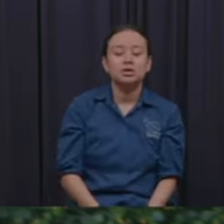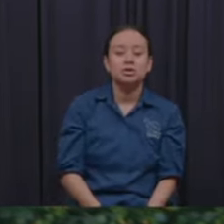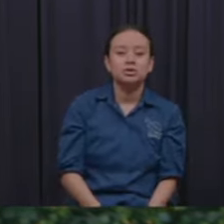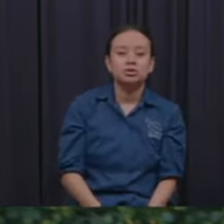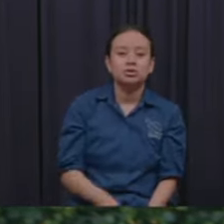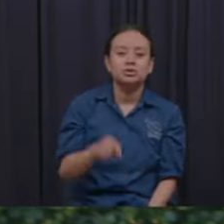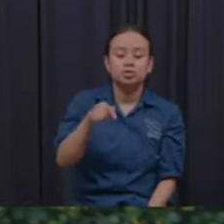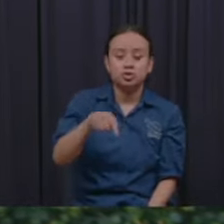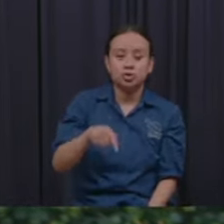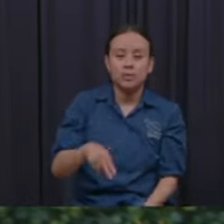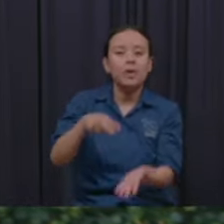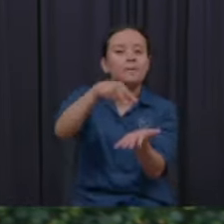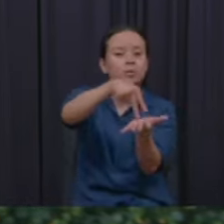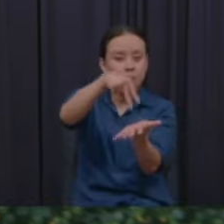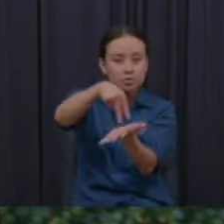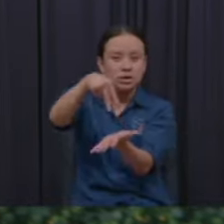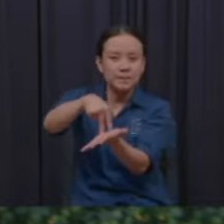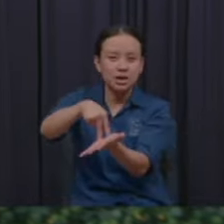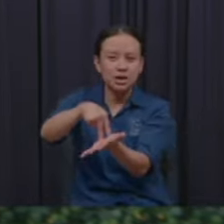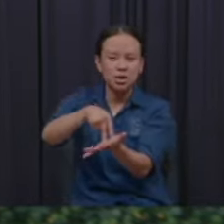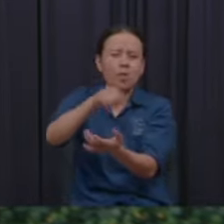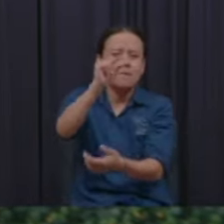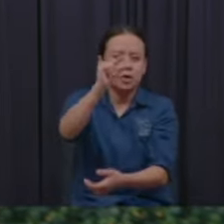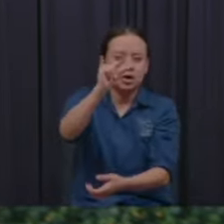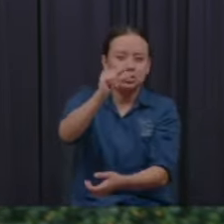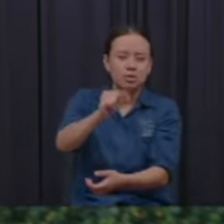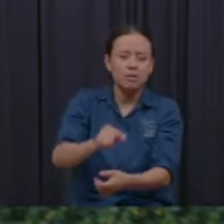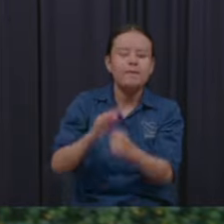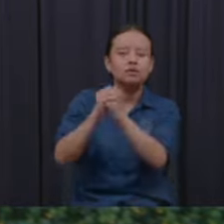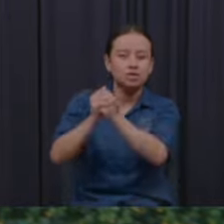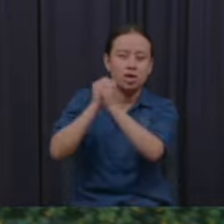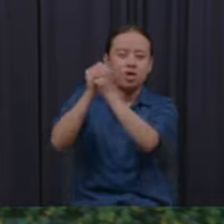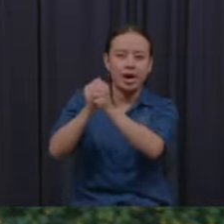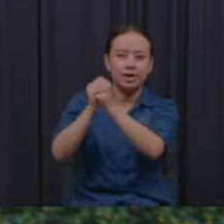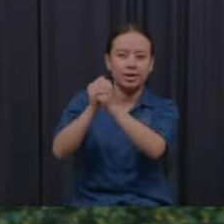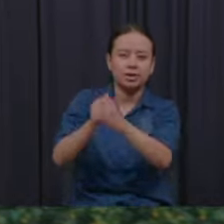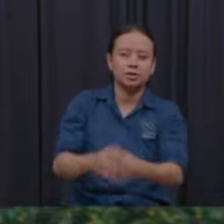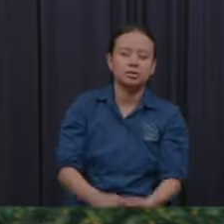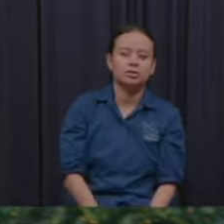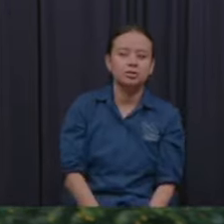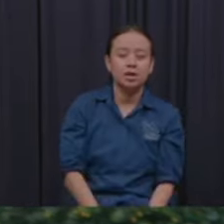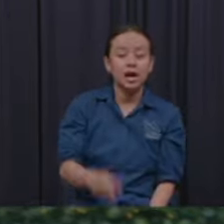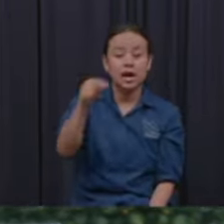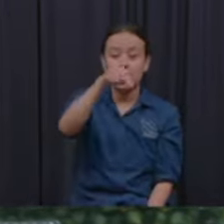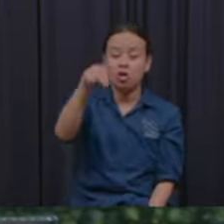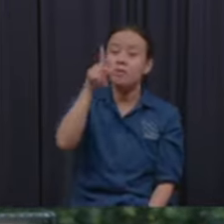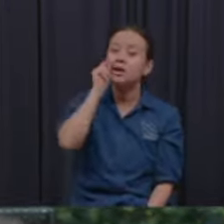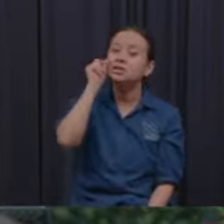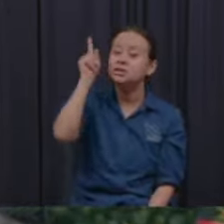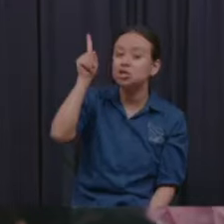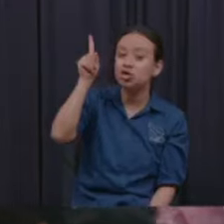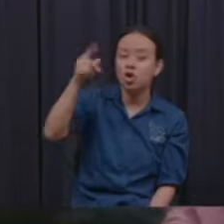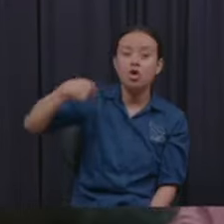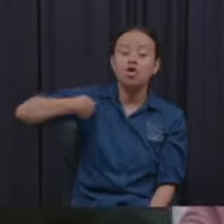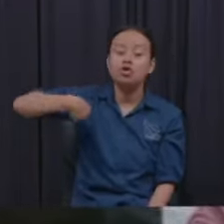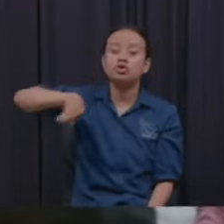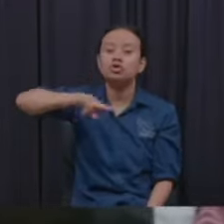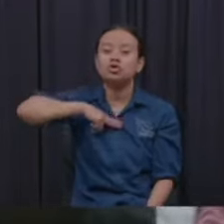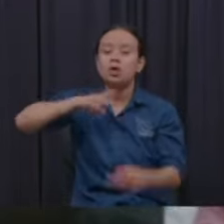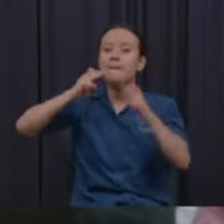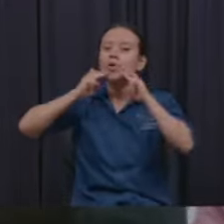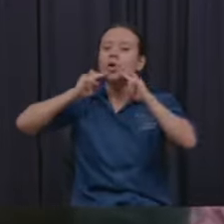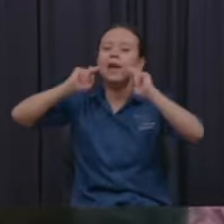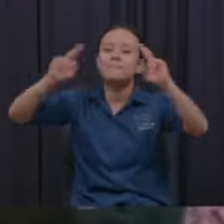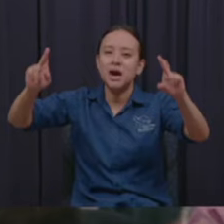minutito más, póngase de pie, por favor, un minutito. Aleluya. Y en el nombre del Señor vamos a proclamar que